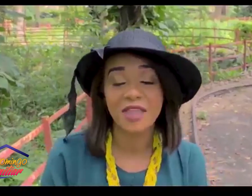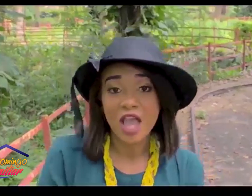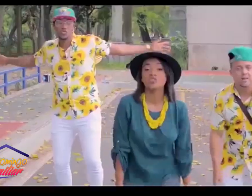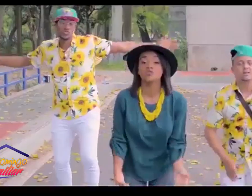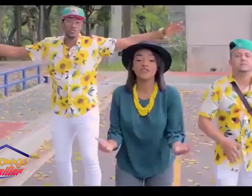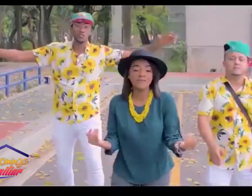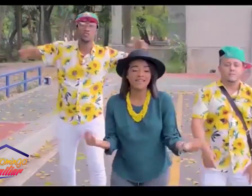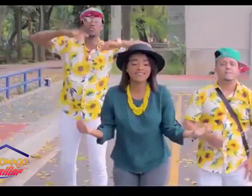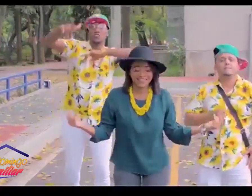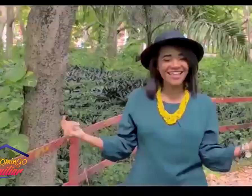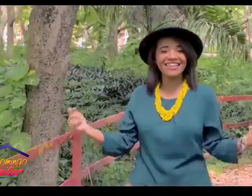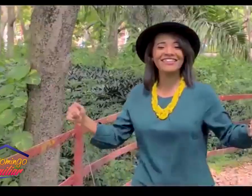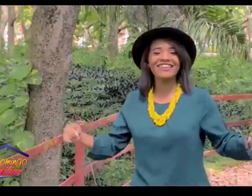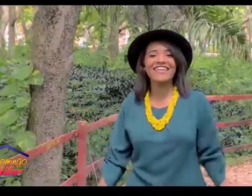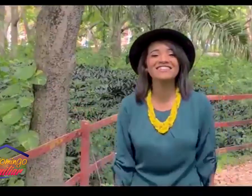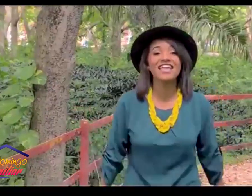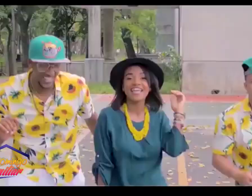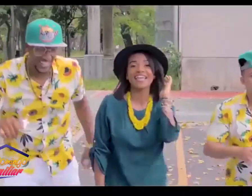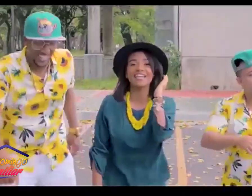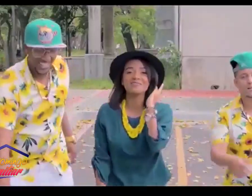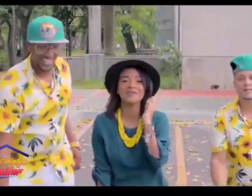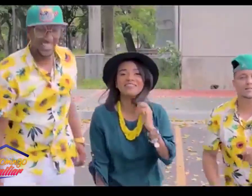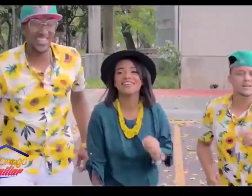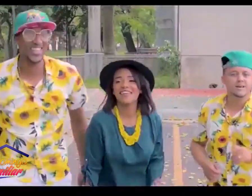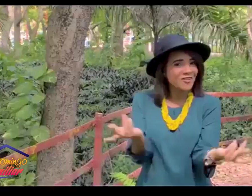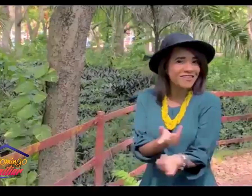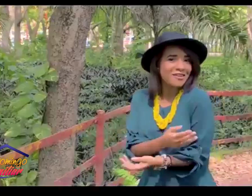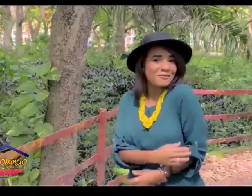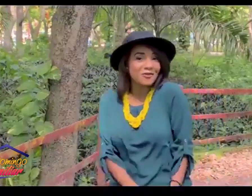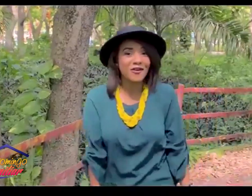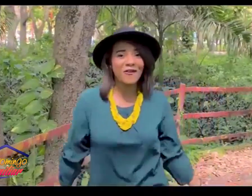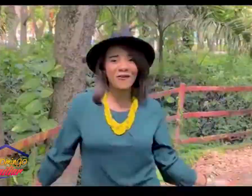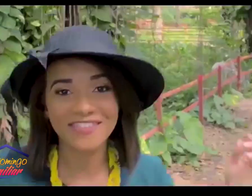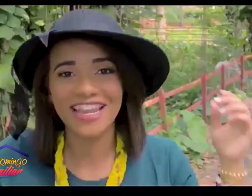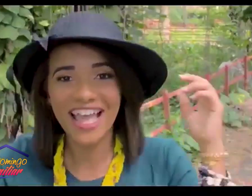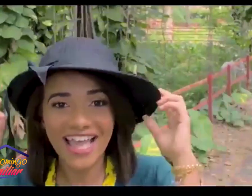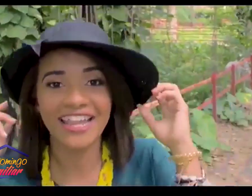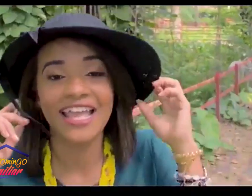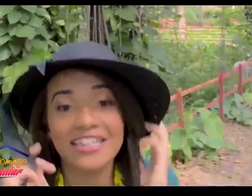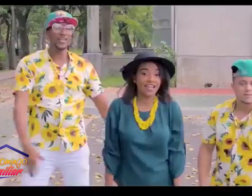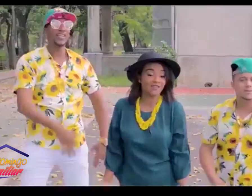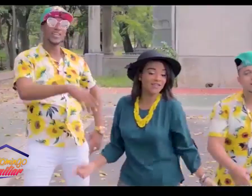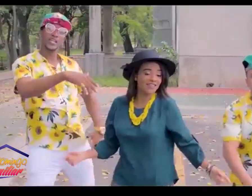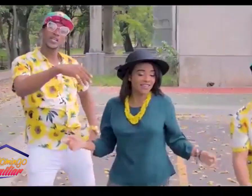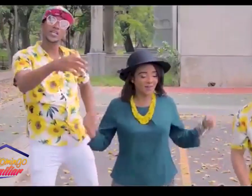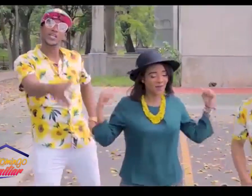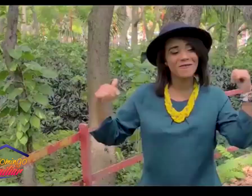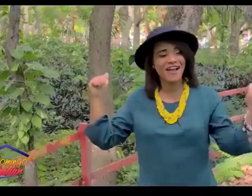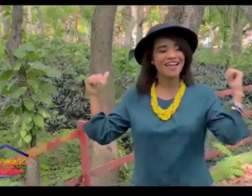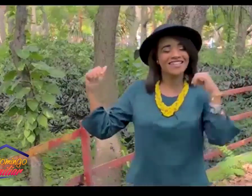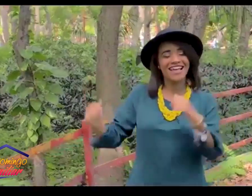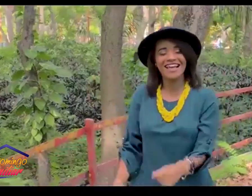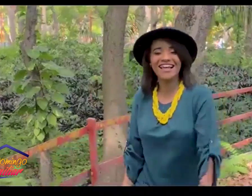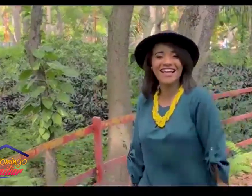lejos. Tú no te marchaste, aquí te quedaste. En el mundo entero te puedo encontrar, tanto aquí